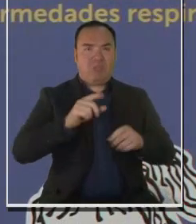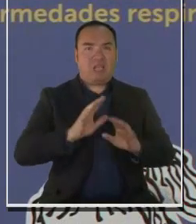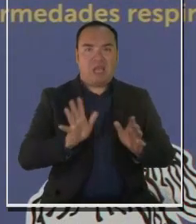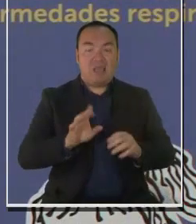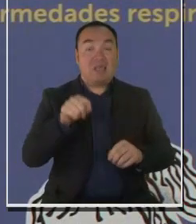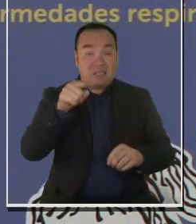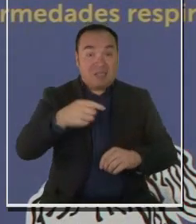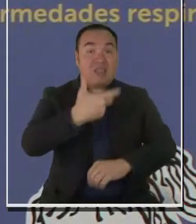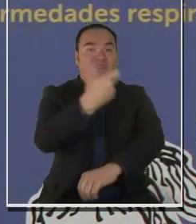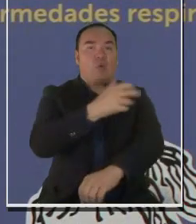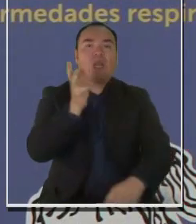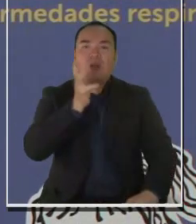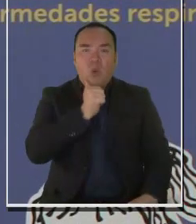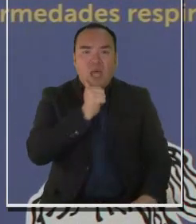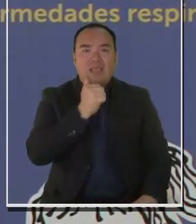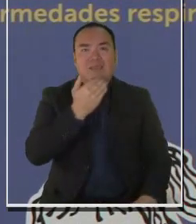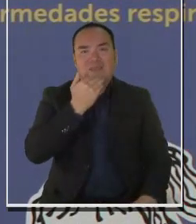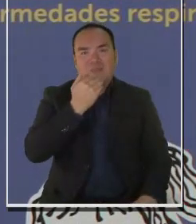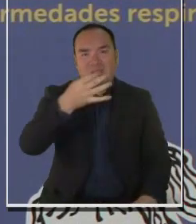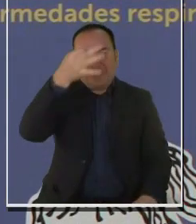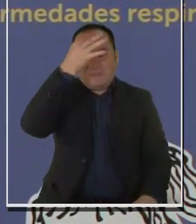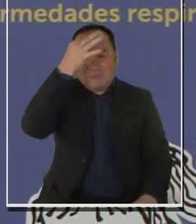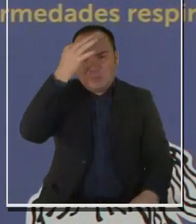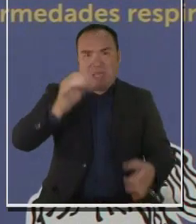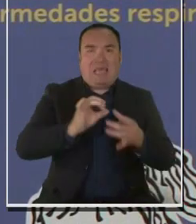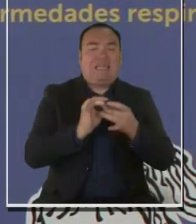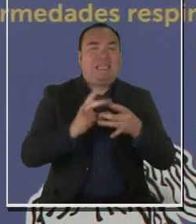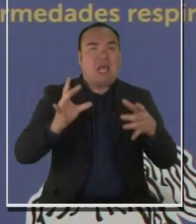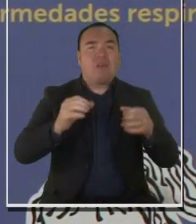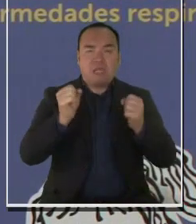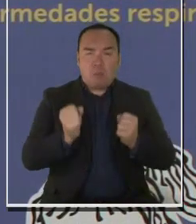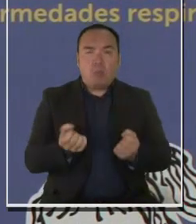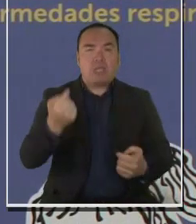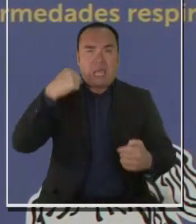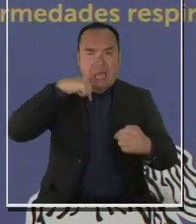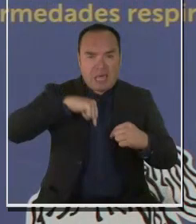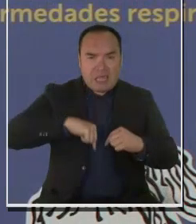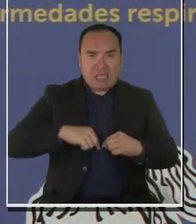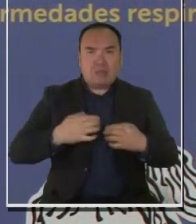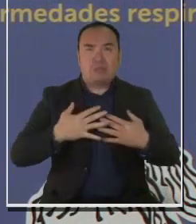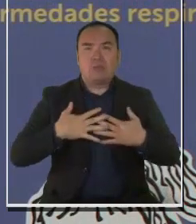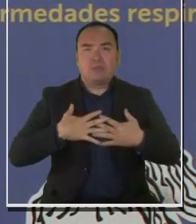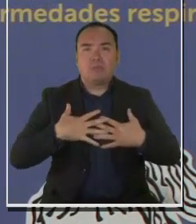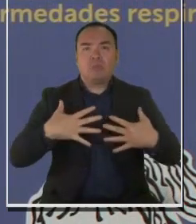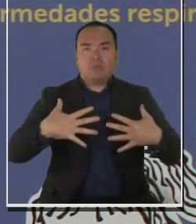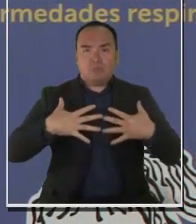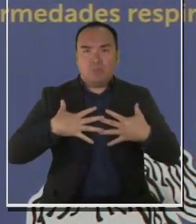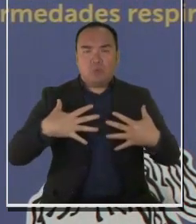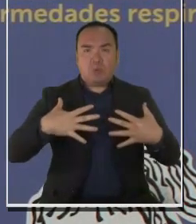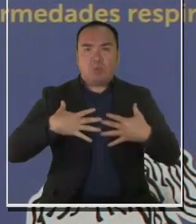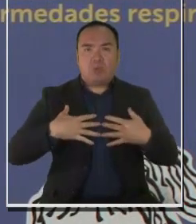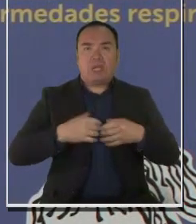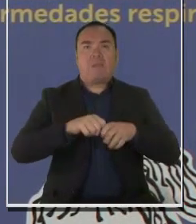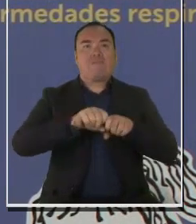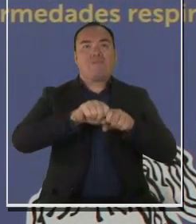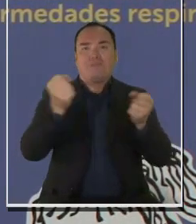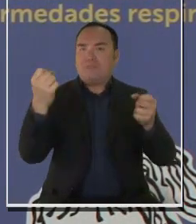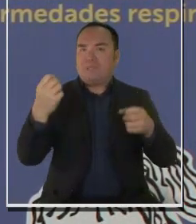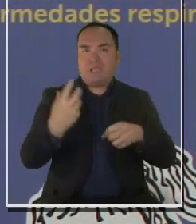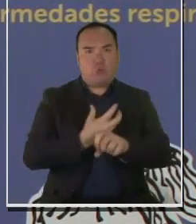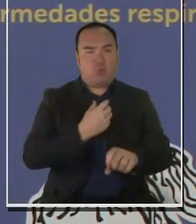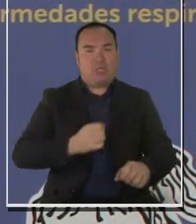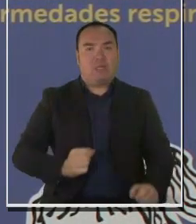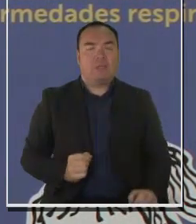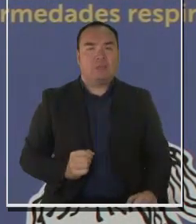y causa una enfermedad grave que puede generar una destrucción del tejido pulmonar. ¿Cómo